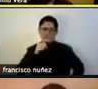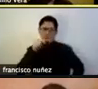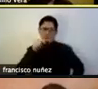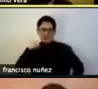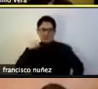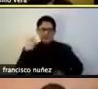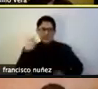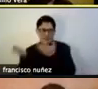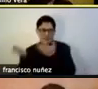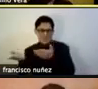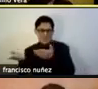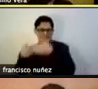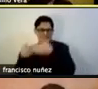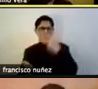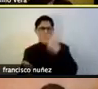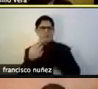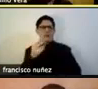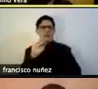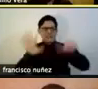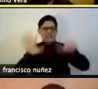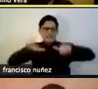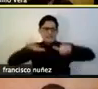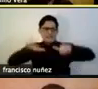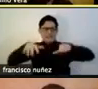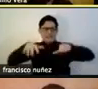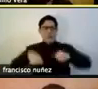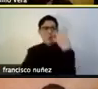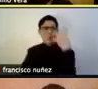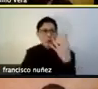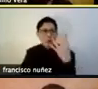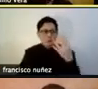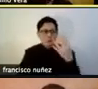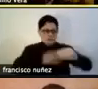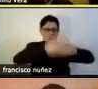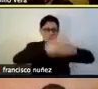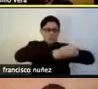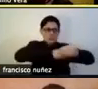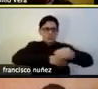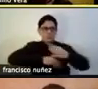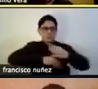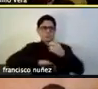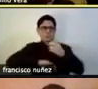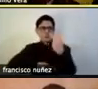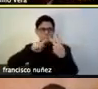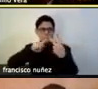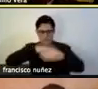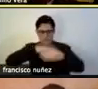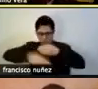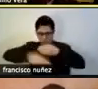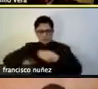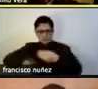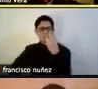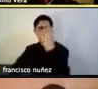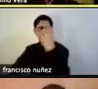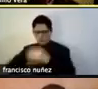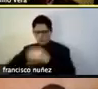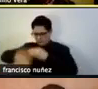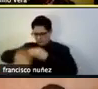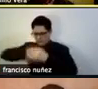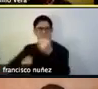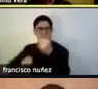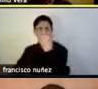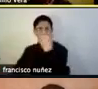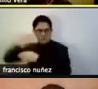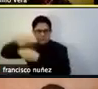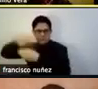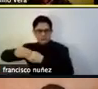había 4 rollos de cables de estos. Este antiguo que yo les decía era de 2,5 kilómetros. Aquí se podía extender el cable